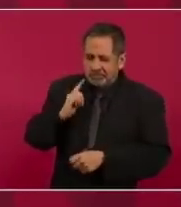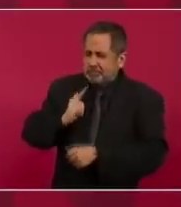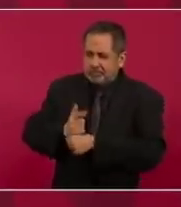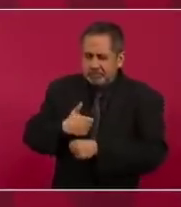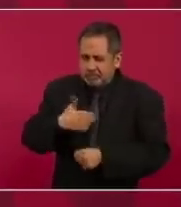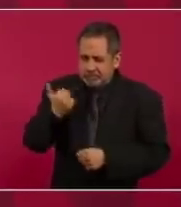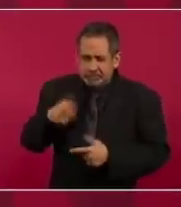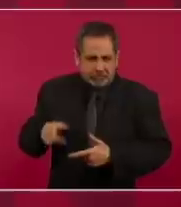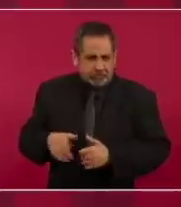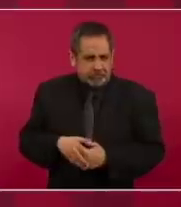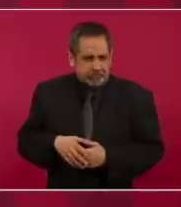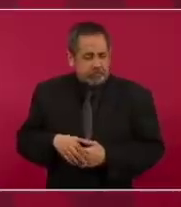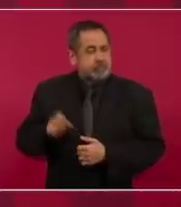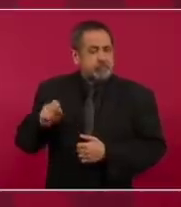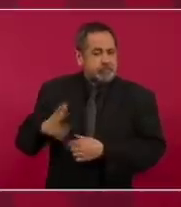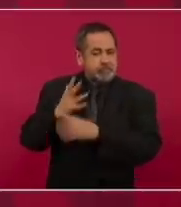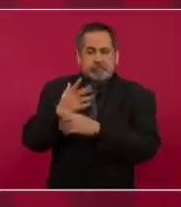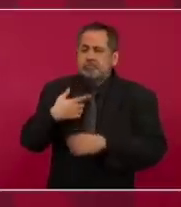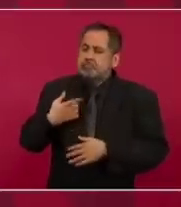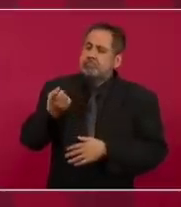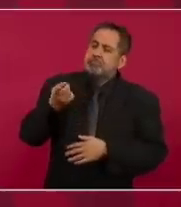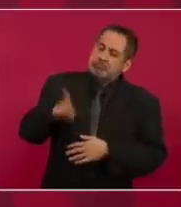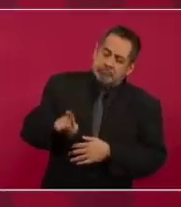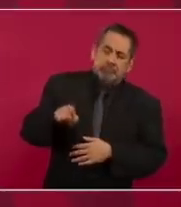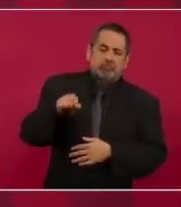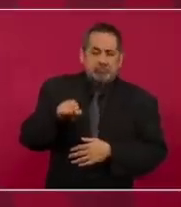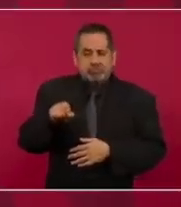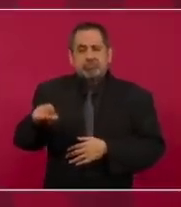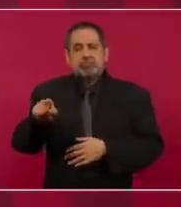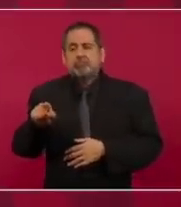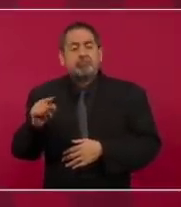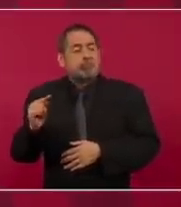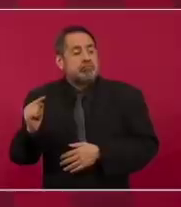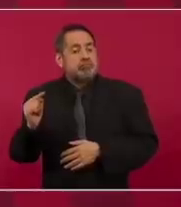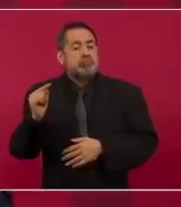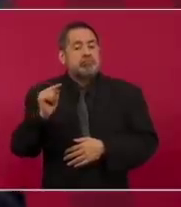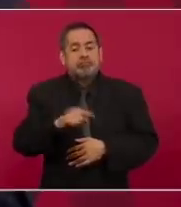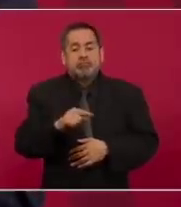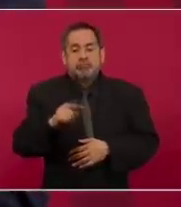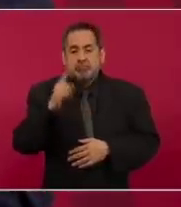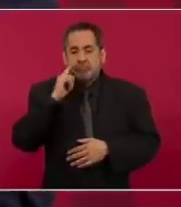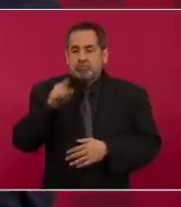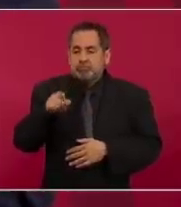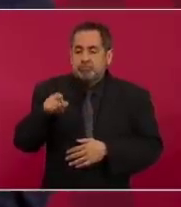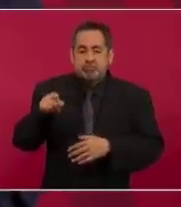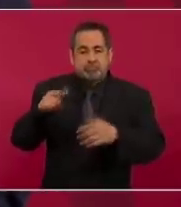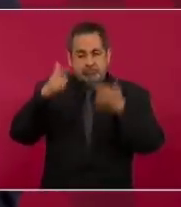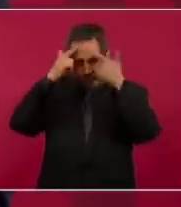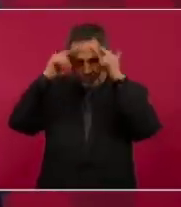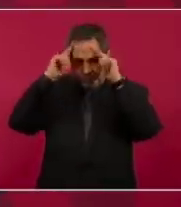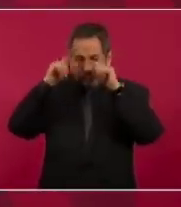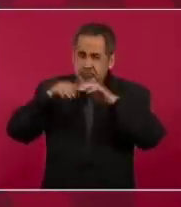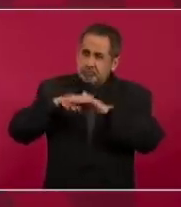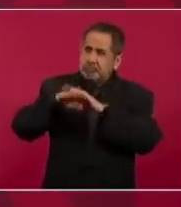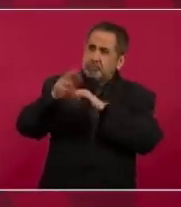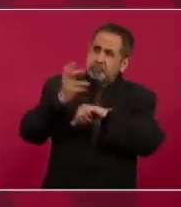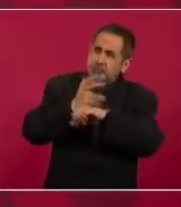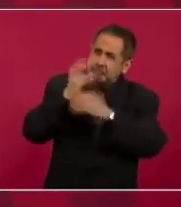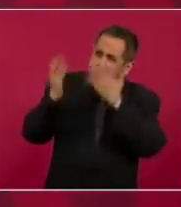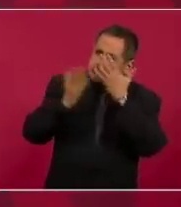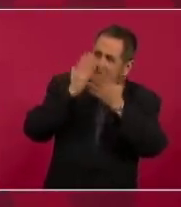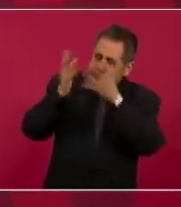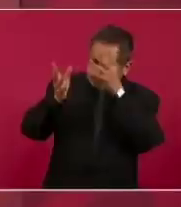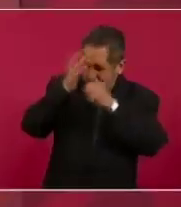¿Qué no dio él instrucciones para que se fueran los marinos a entrenar a Estados Unidos?